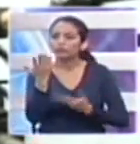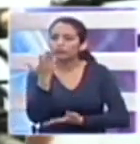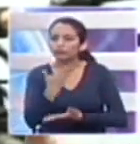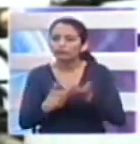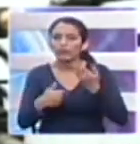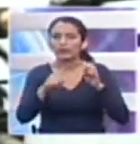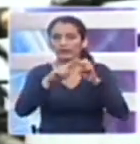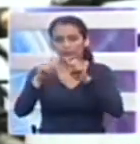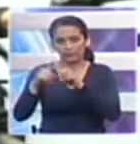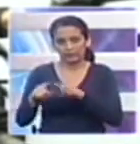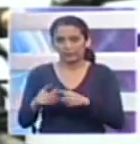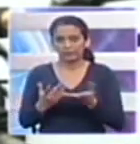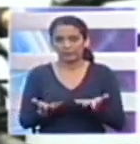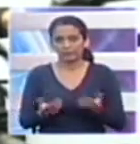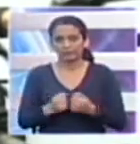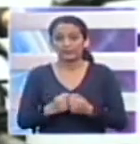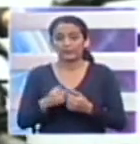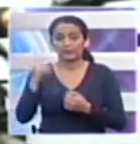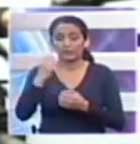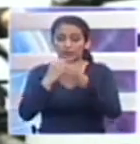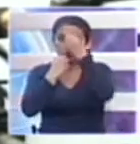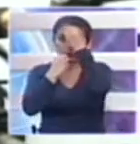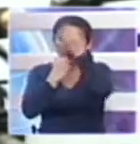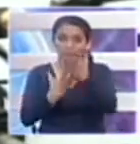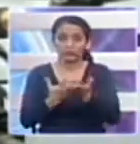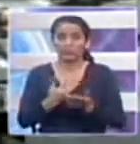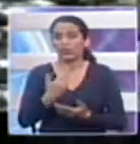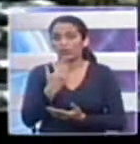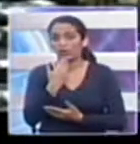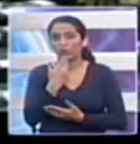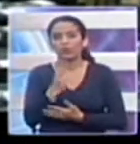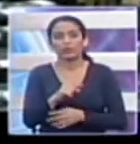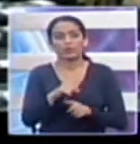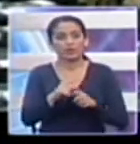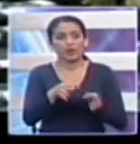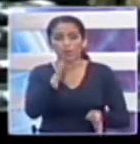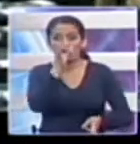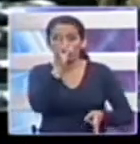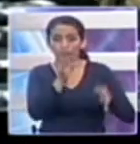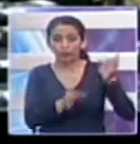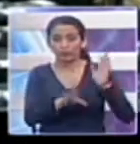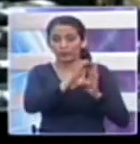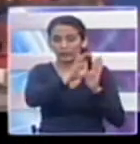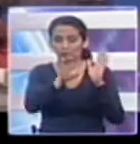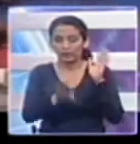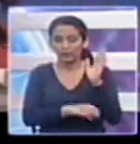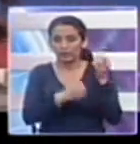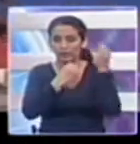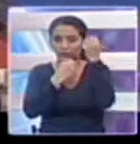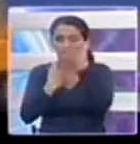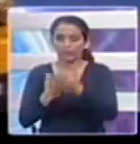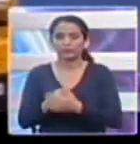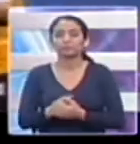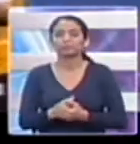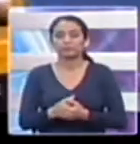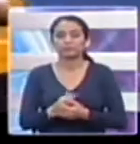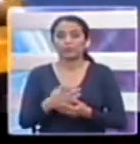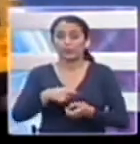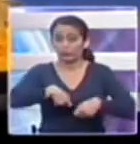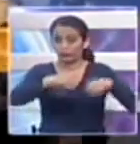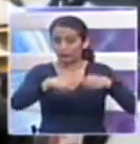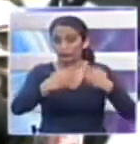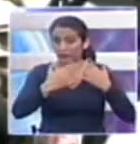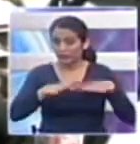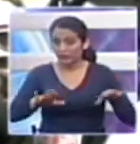Parlamento, haber un informe de constitucionalidad de parte de la Corte. Una vez cumplido el trámite, el 11 de noviembre se realizará la ceremonia